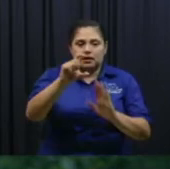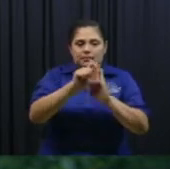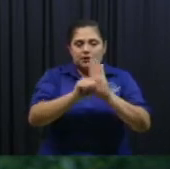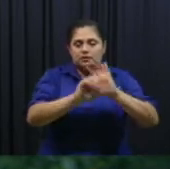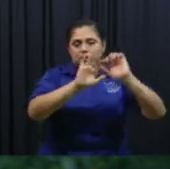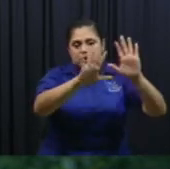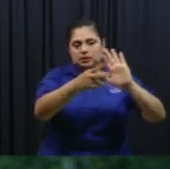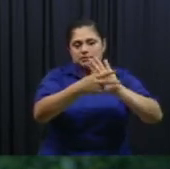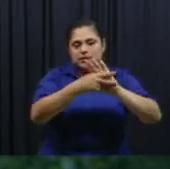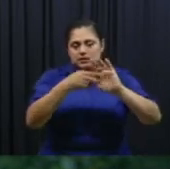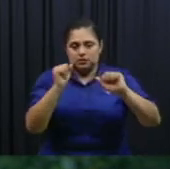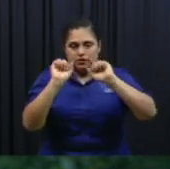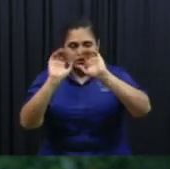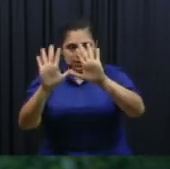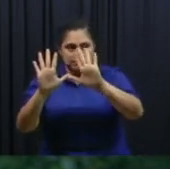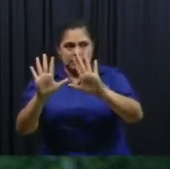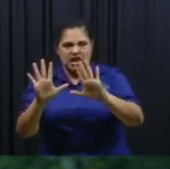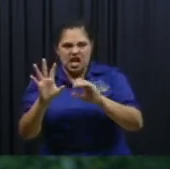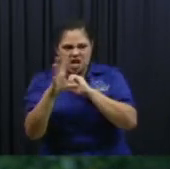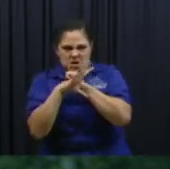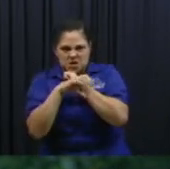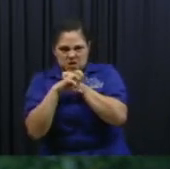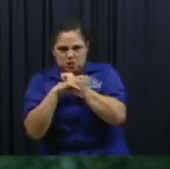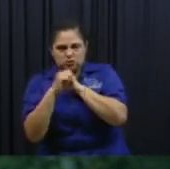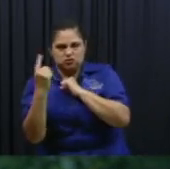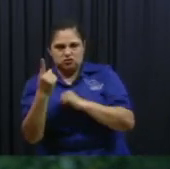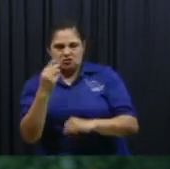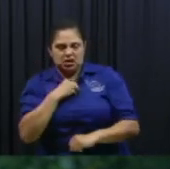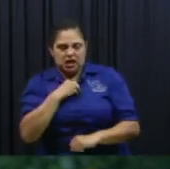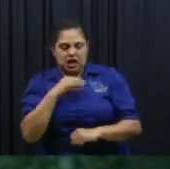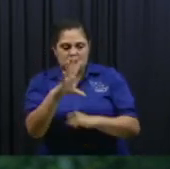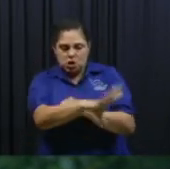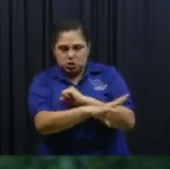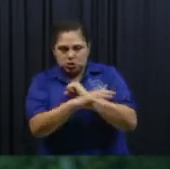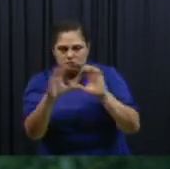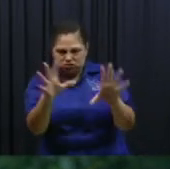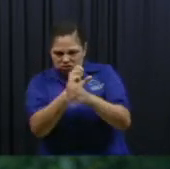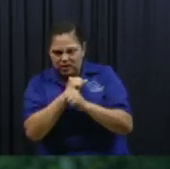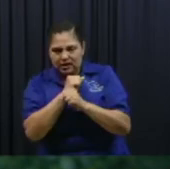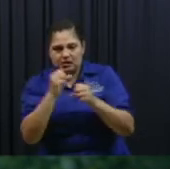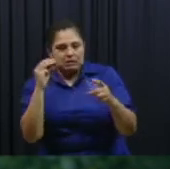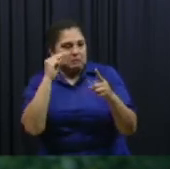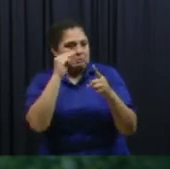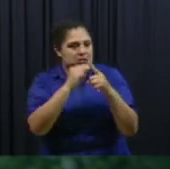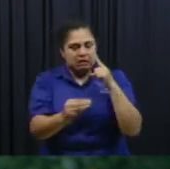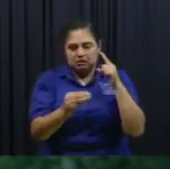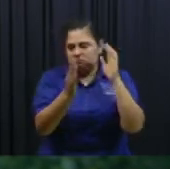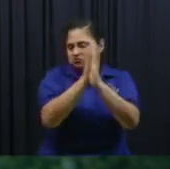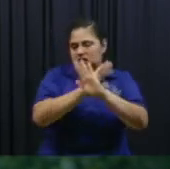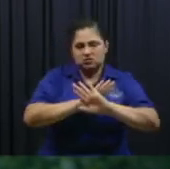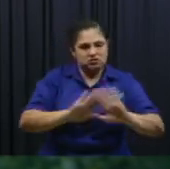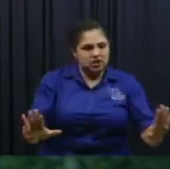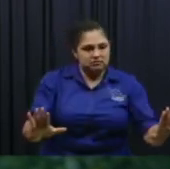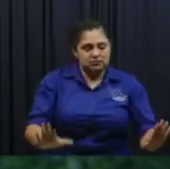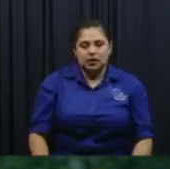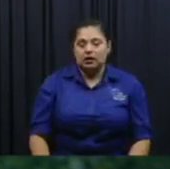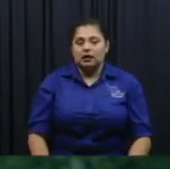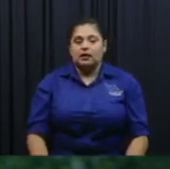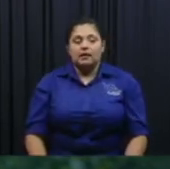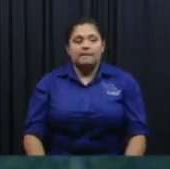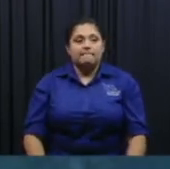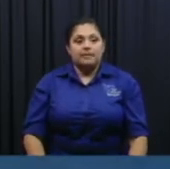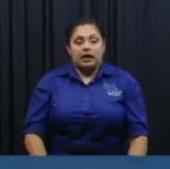El Ladrón solo viene para robar matar y destruir Entonces ahora viene el Señor Jesús y dice